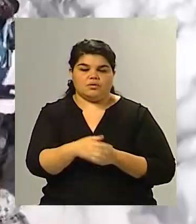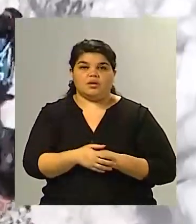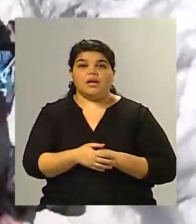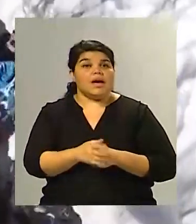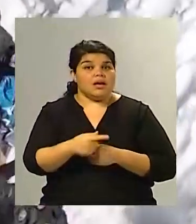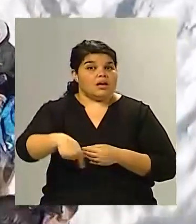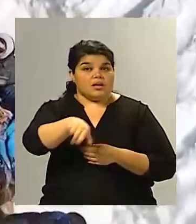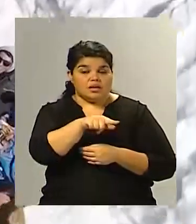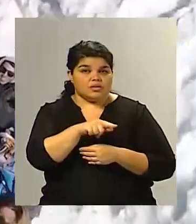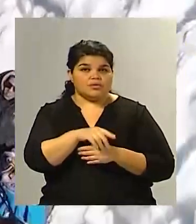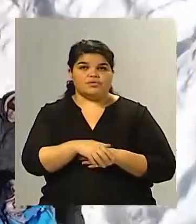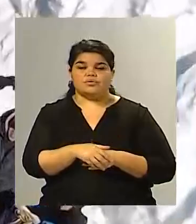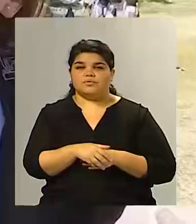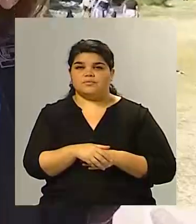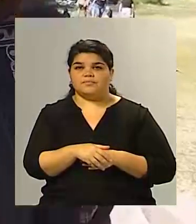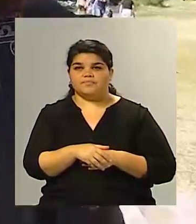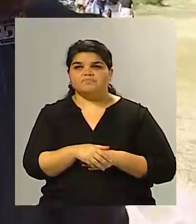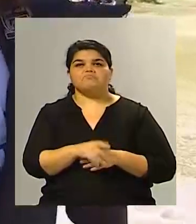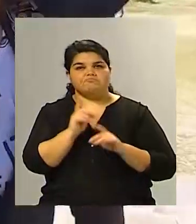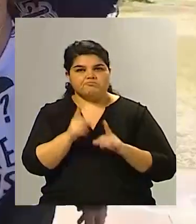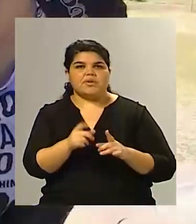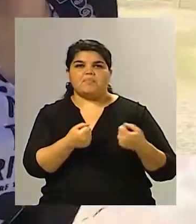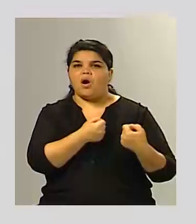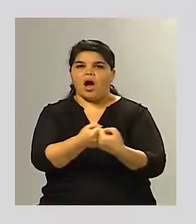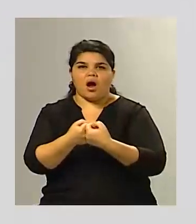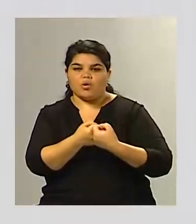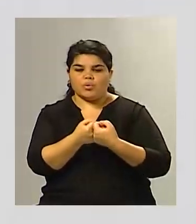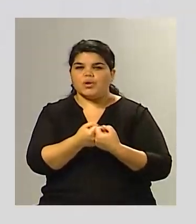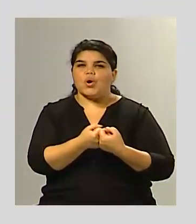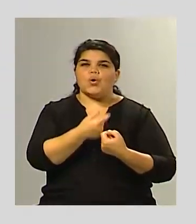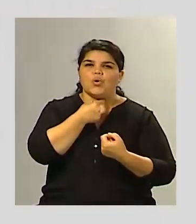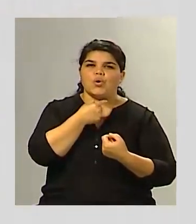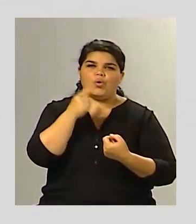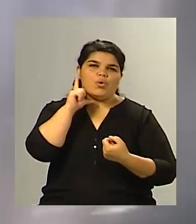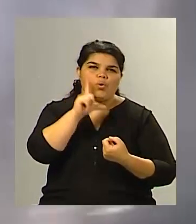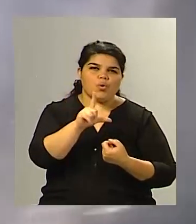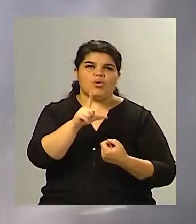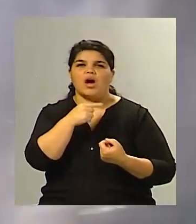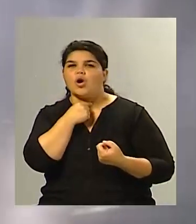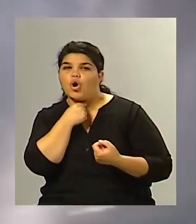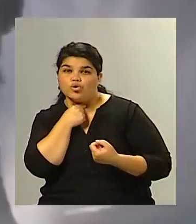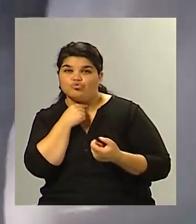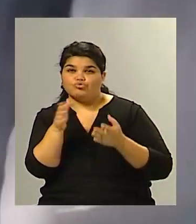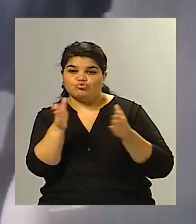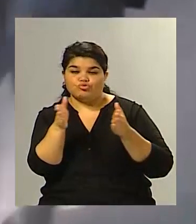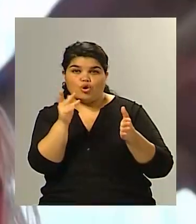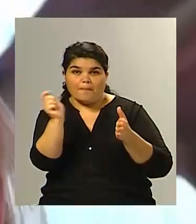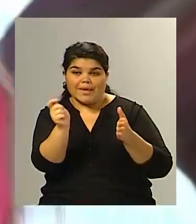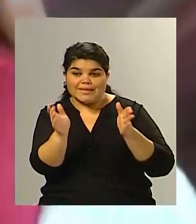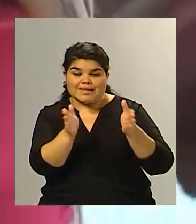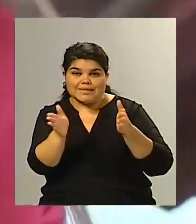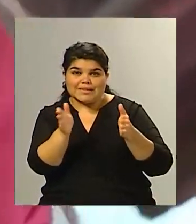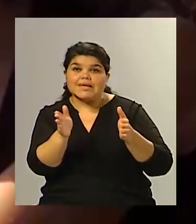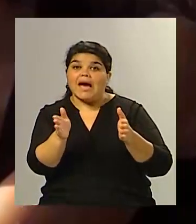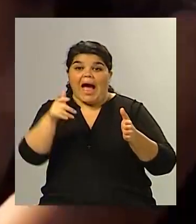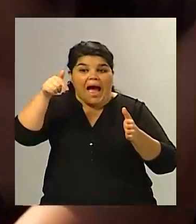gente con esta movida que tuvimos están pagando barato. Barra agosto, ya estamos seguramente difícil que